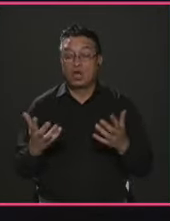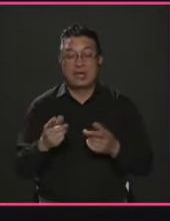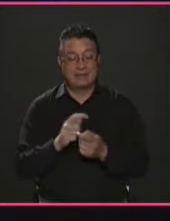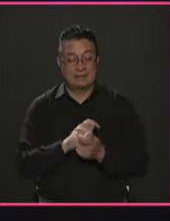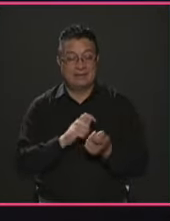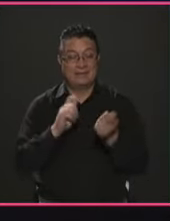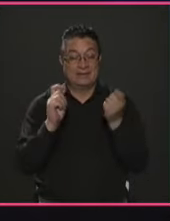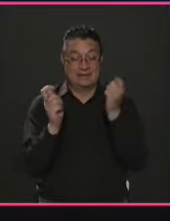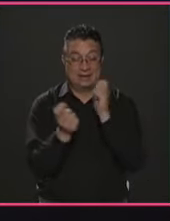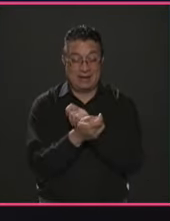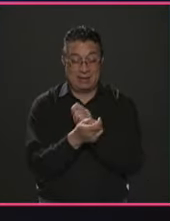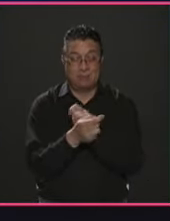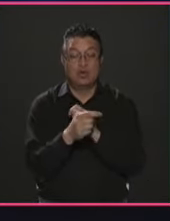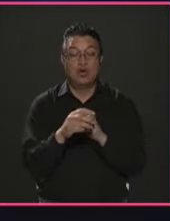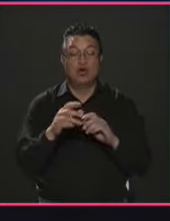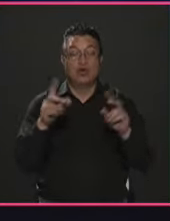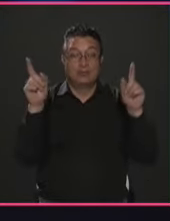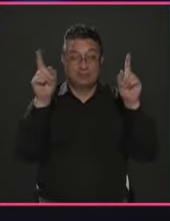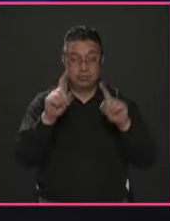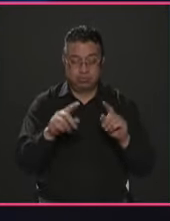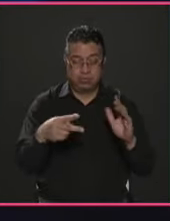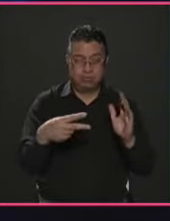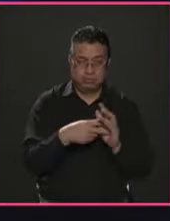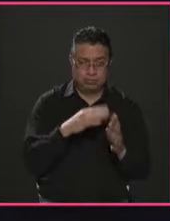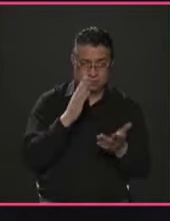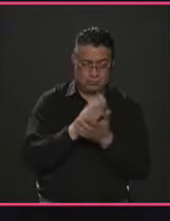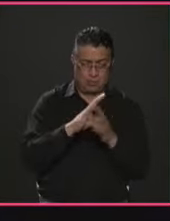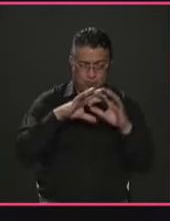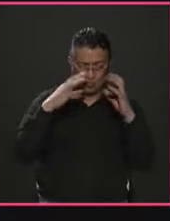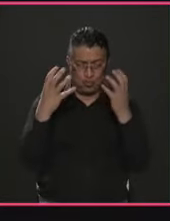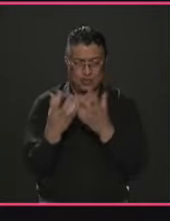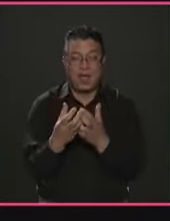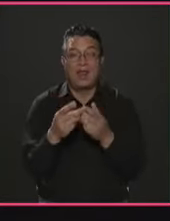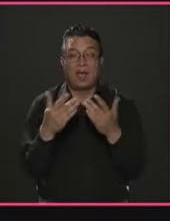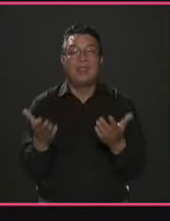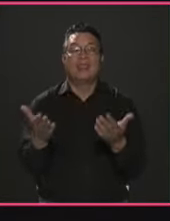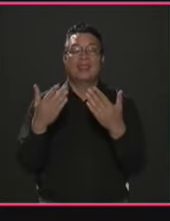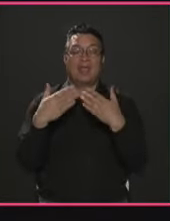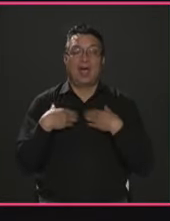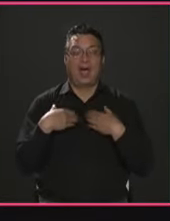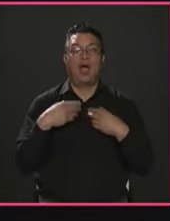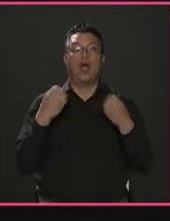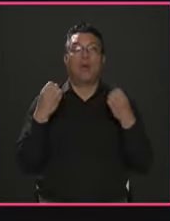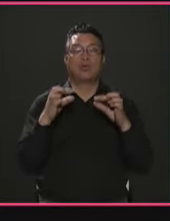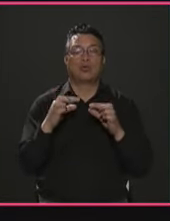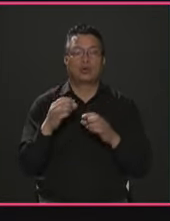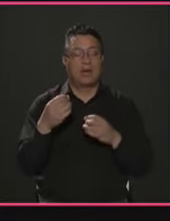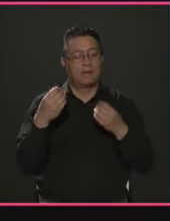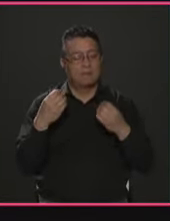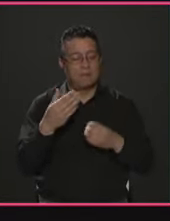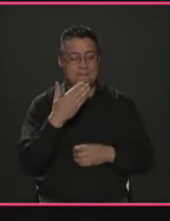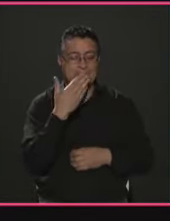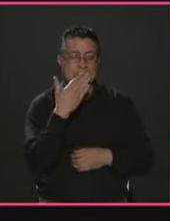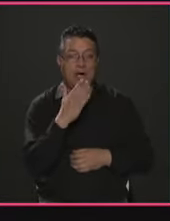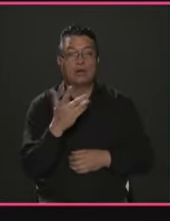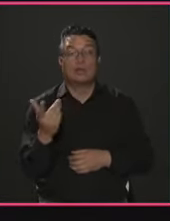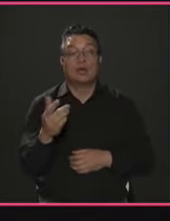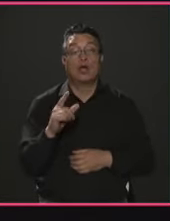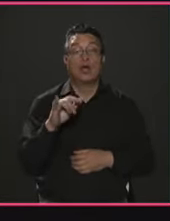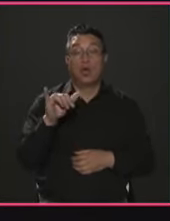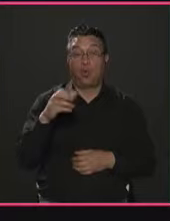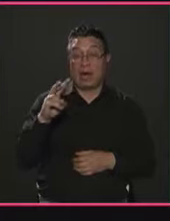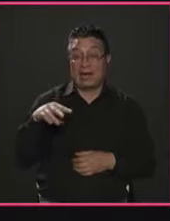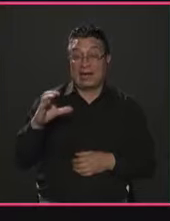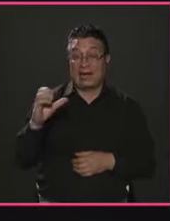energética global nos puede generar una oportunidad única e impensada Juan Carlos algo